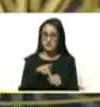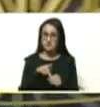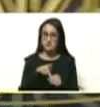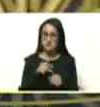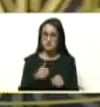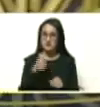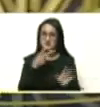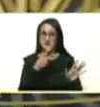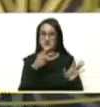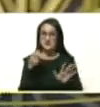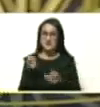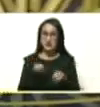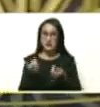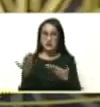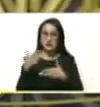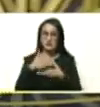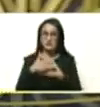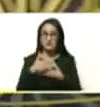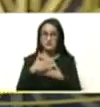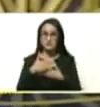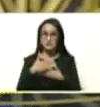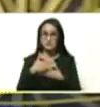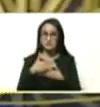de 700 medidas coercitivas